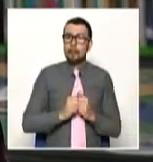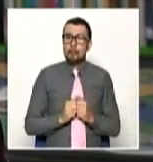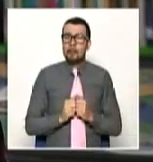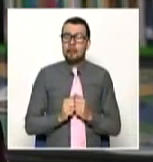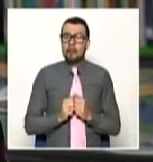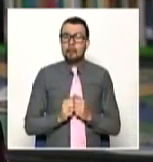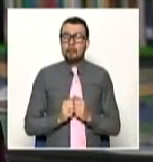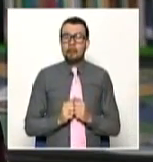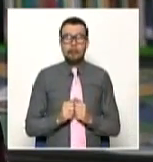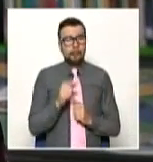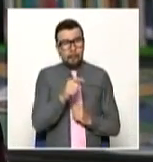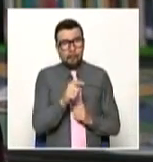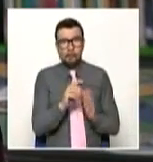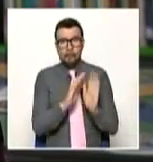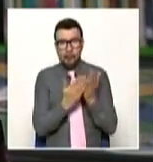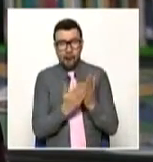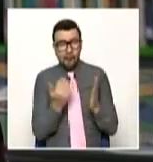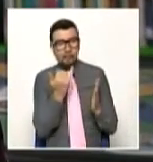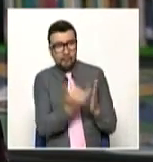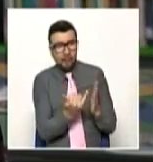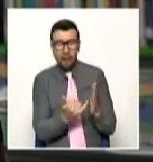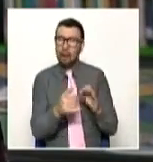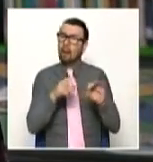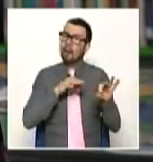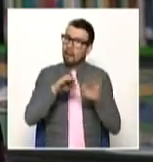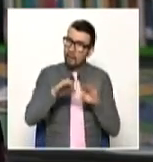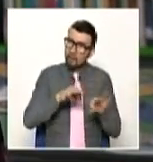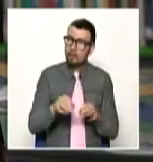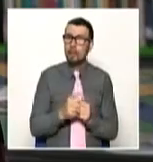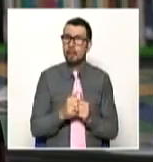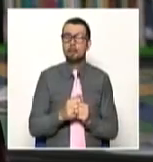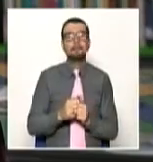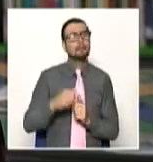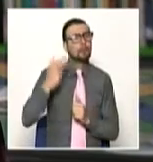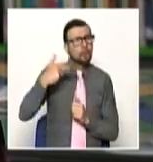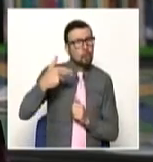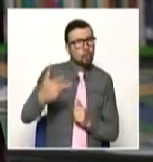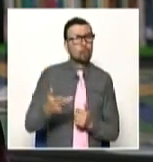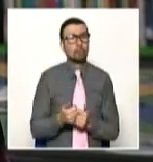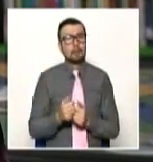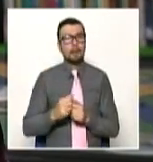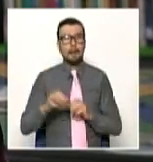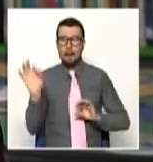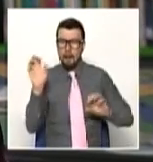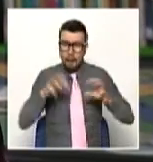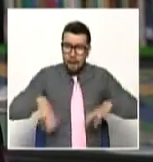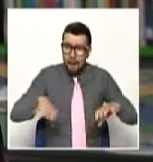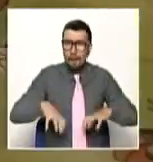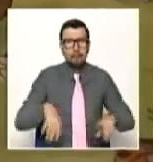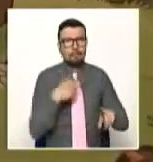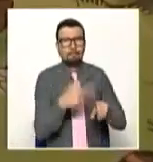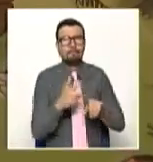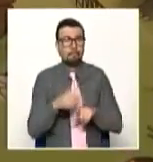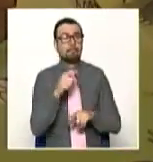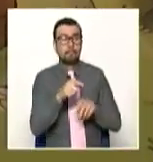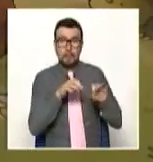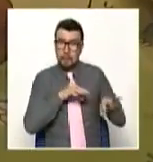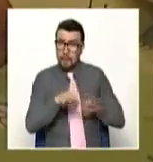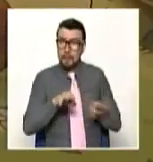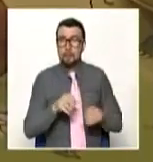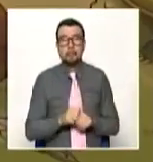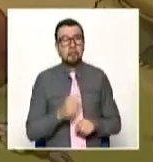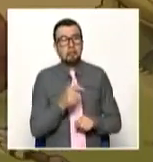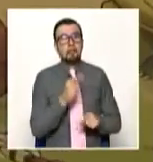libro nos relata cuentos y actividades a la vez, donde vamos a